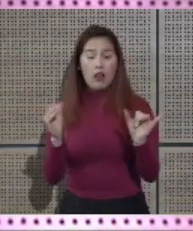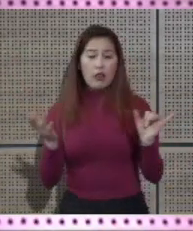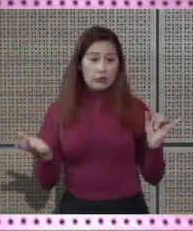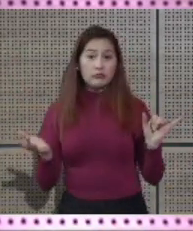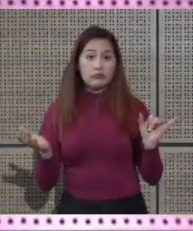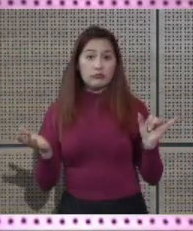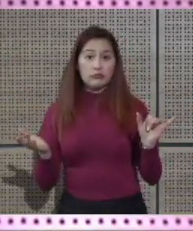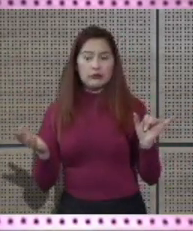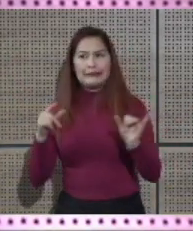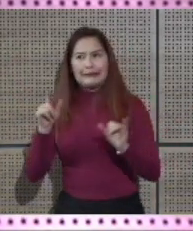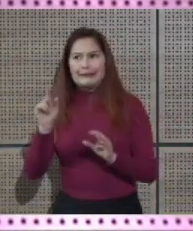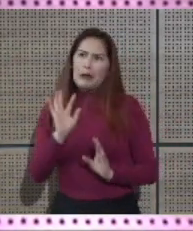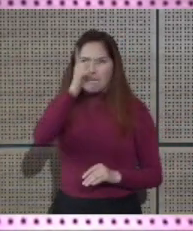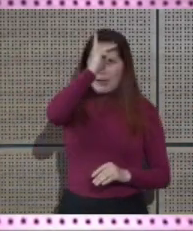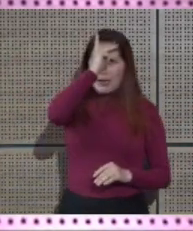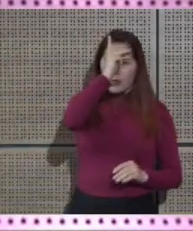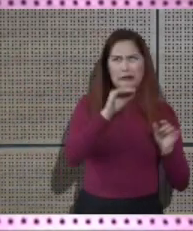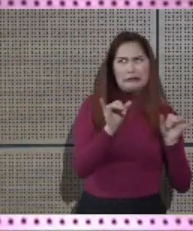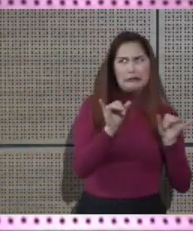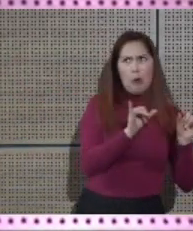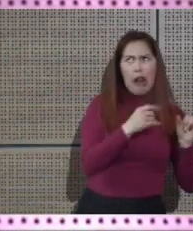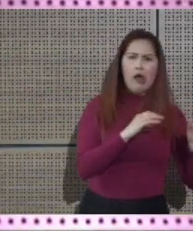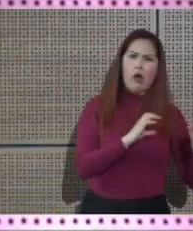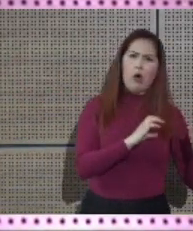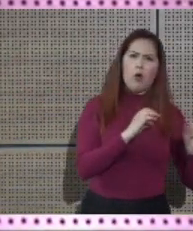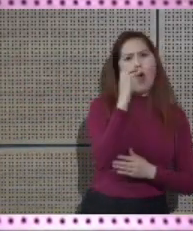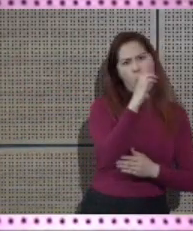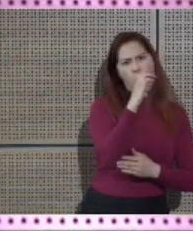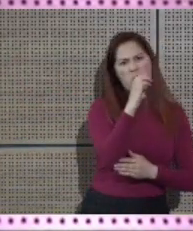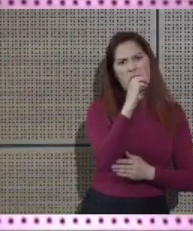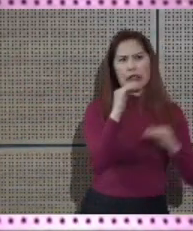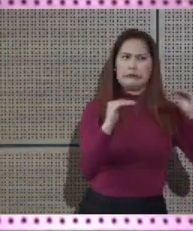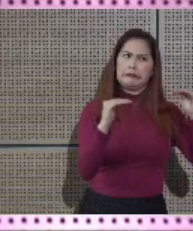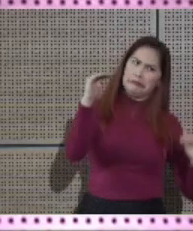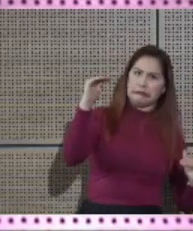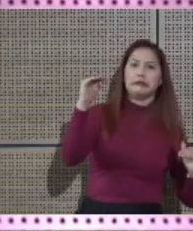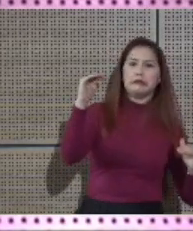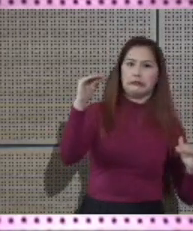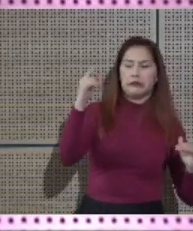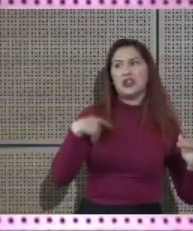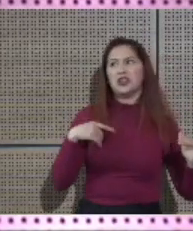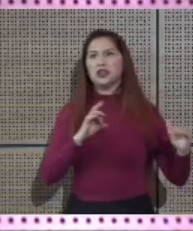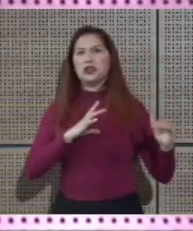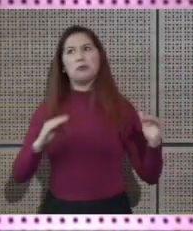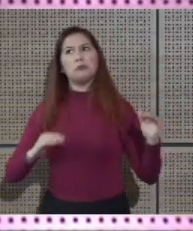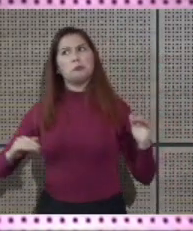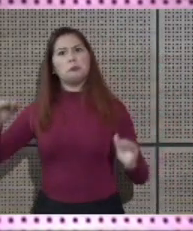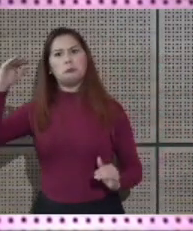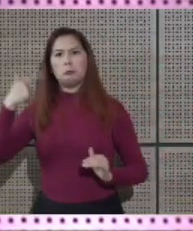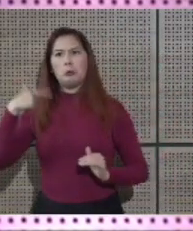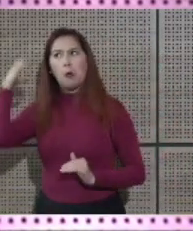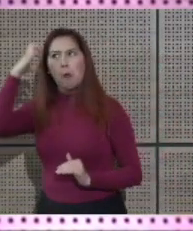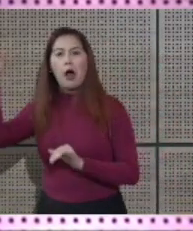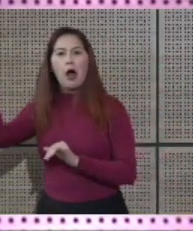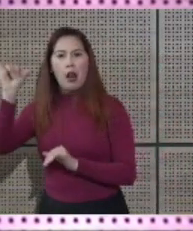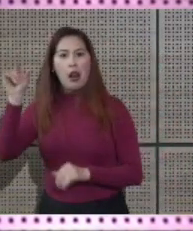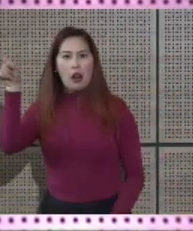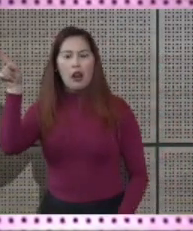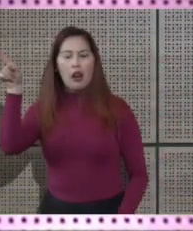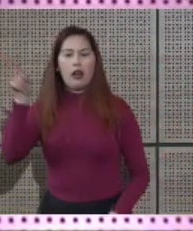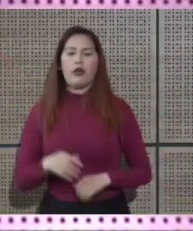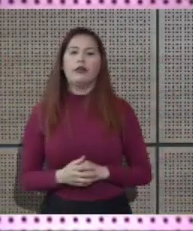caso de Perú es más parecido al de Colombia. De manera tal que ahí hay una gran oportunidad. La gran pregunta